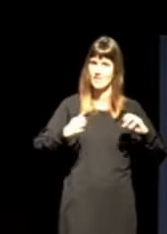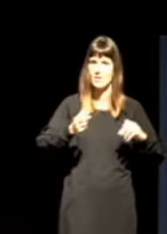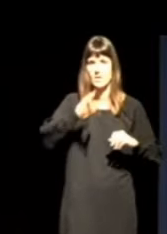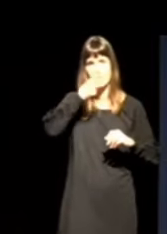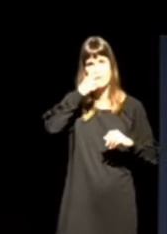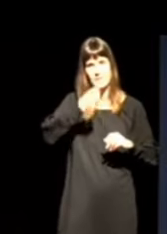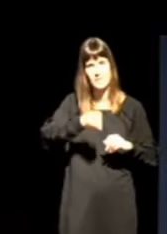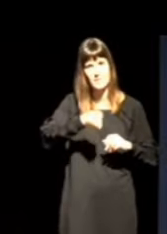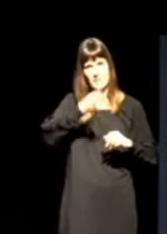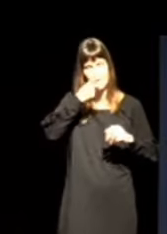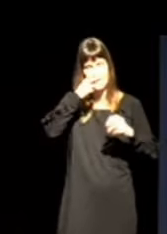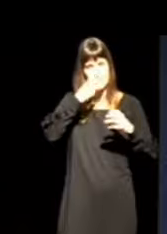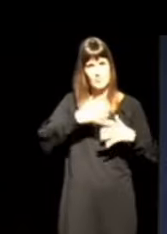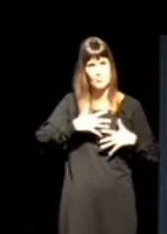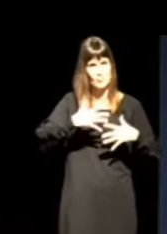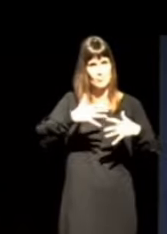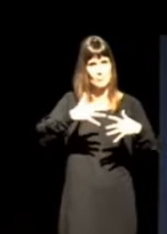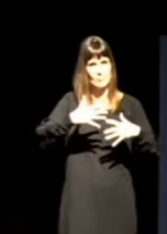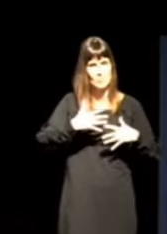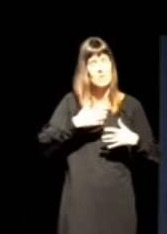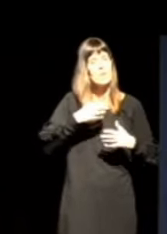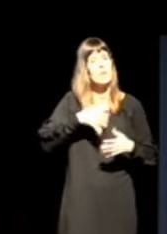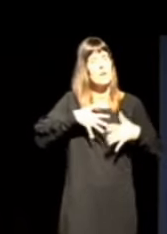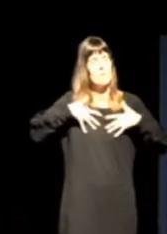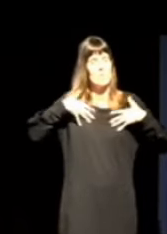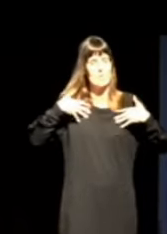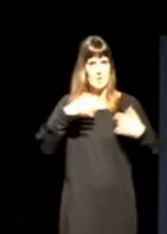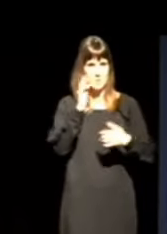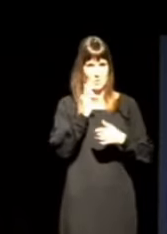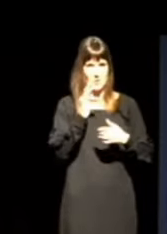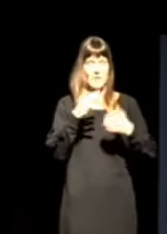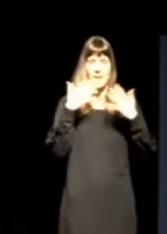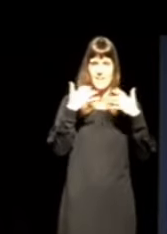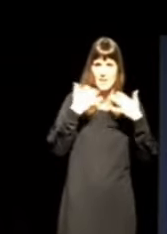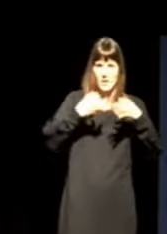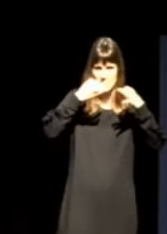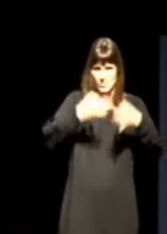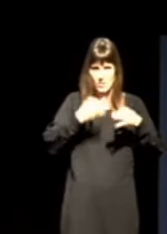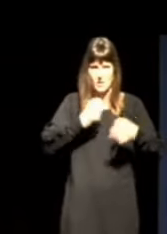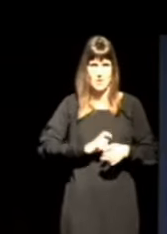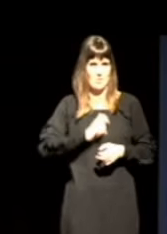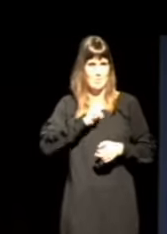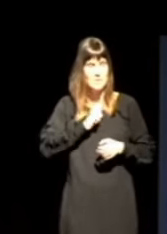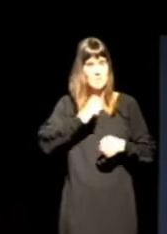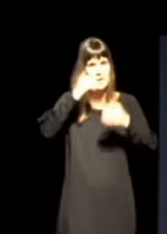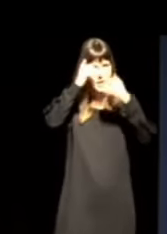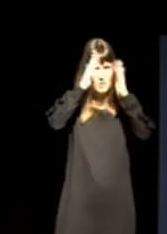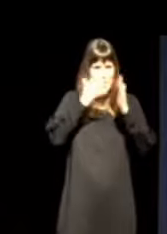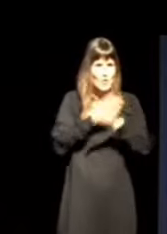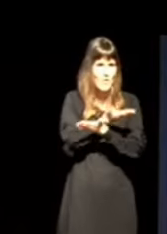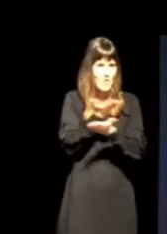respiración, conecta con emociones positivas como la alegría, la serenidad, la autoestima, la confianza.